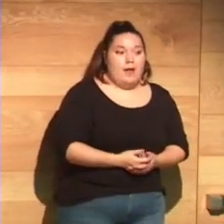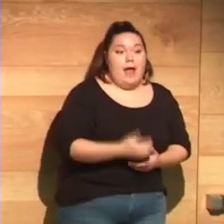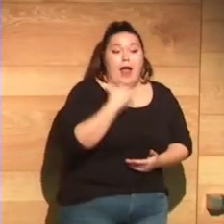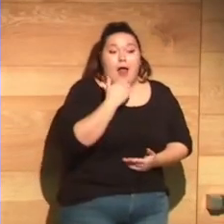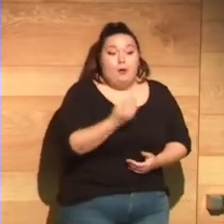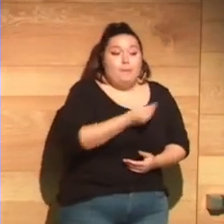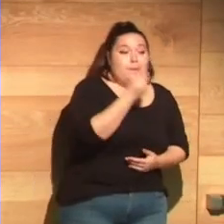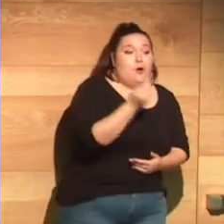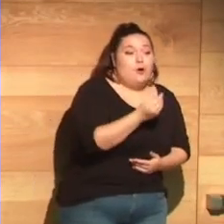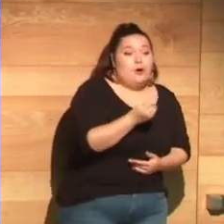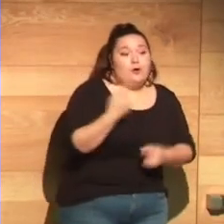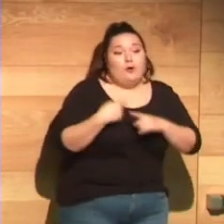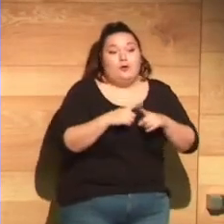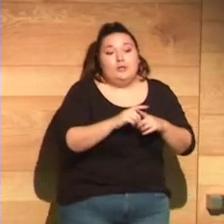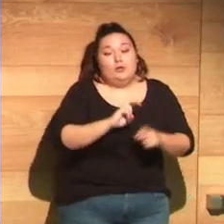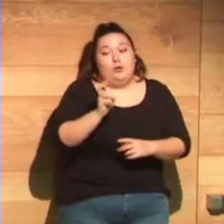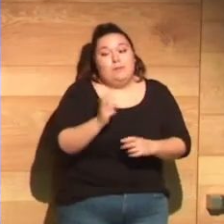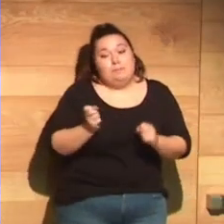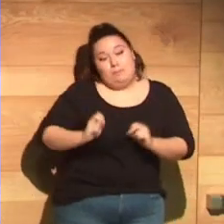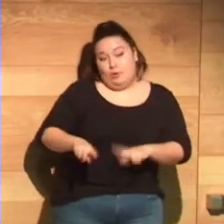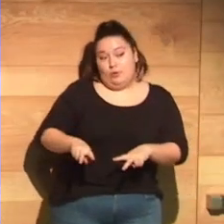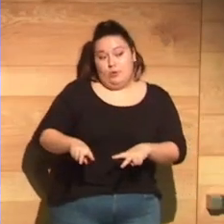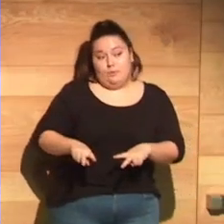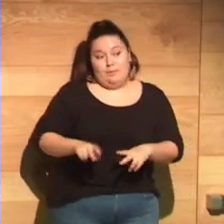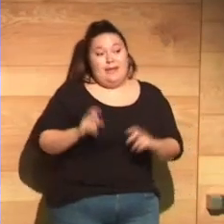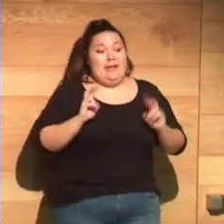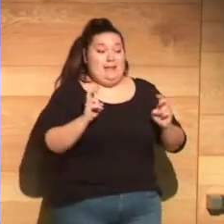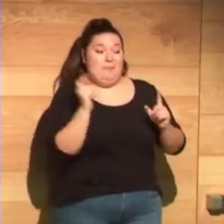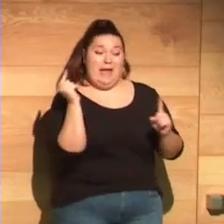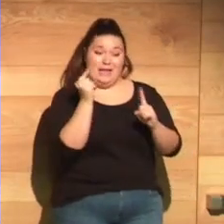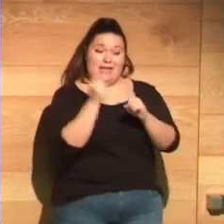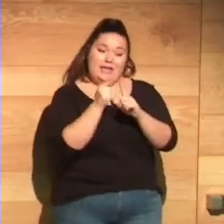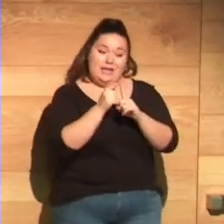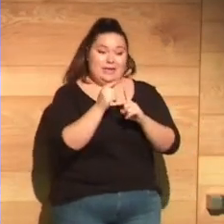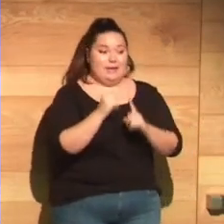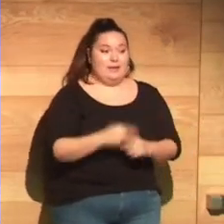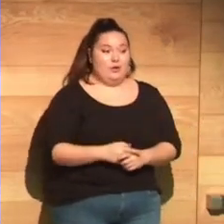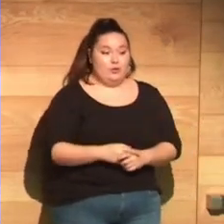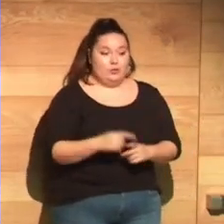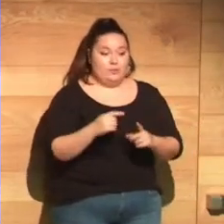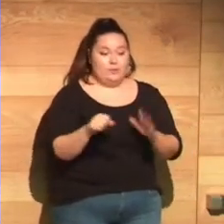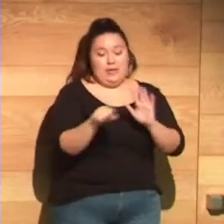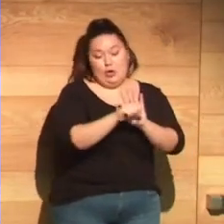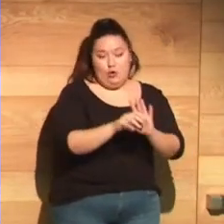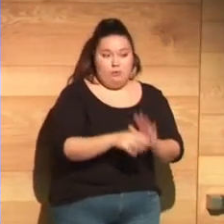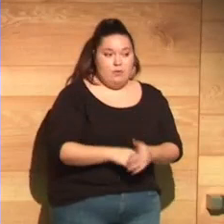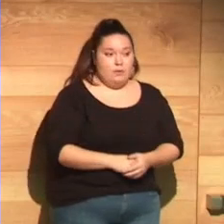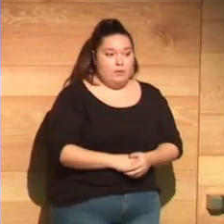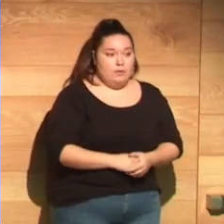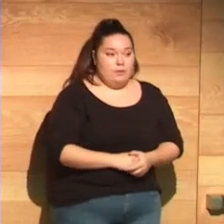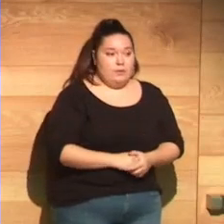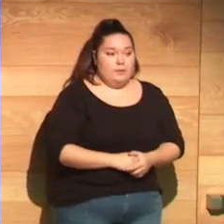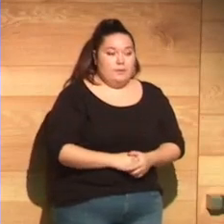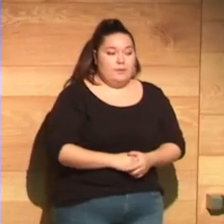Tú dices que peor ahora. Yo creo que, mejor para unas cosas y peor para otras. Pero he hablado por lo